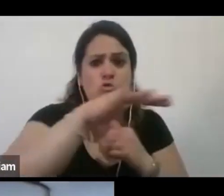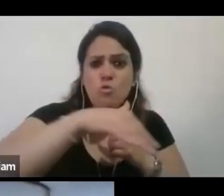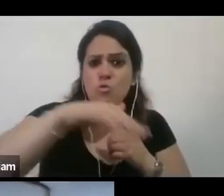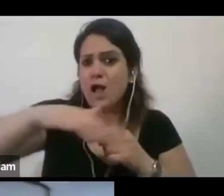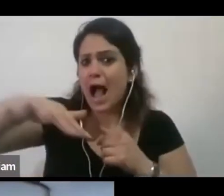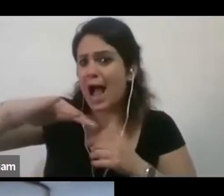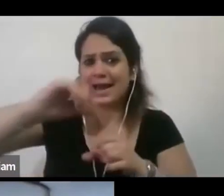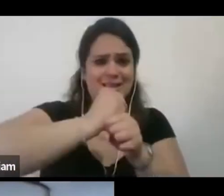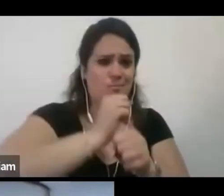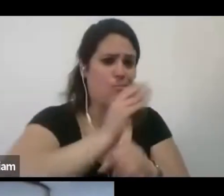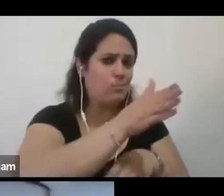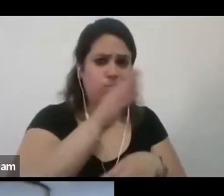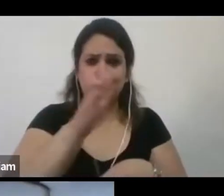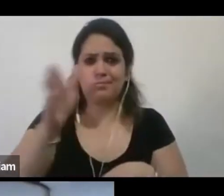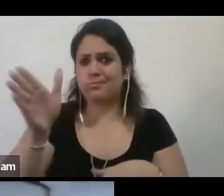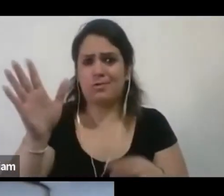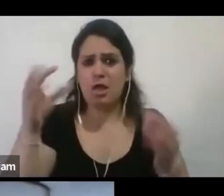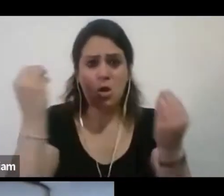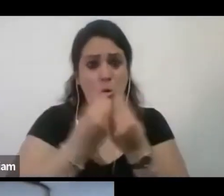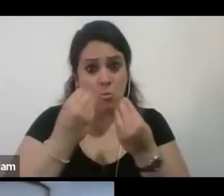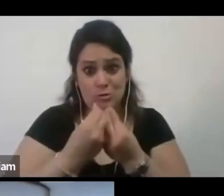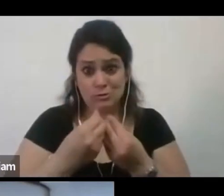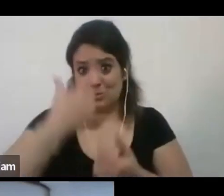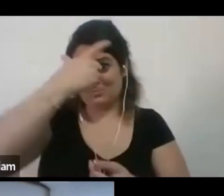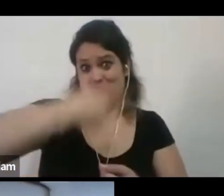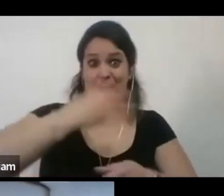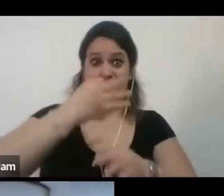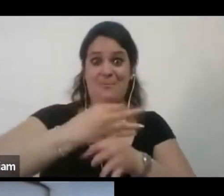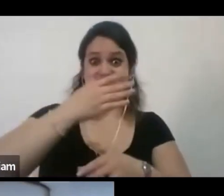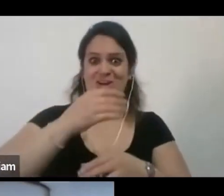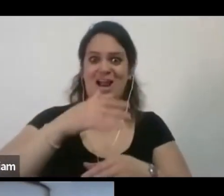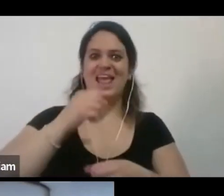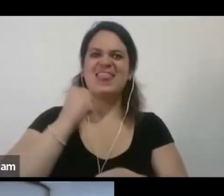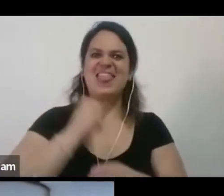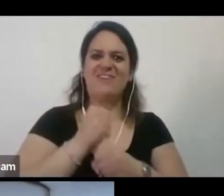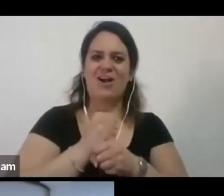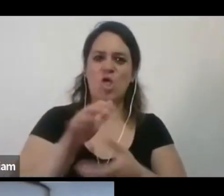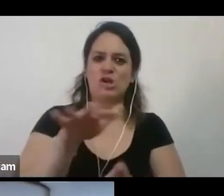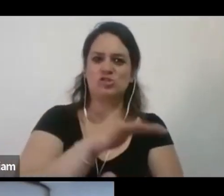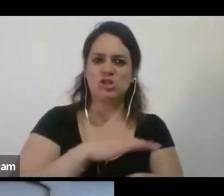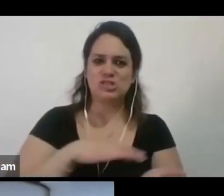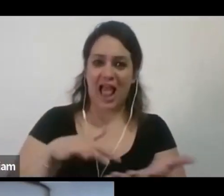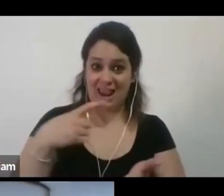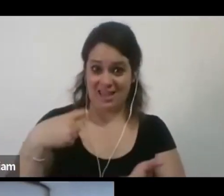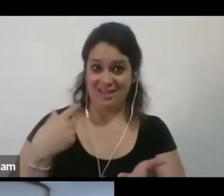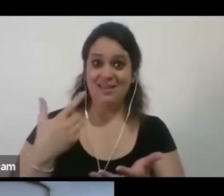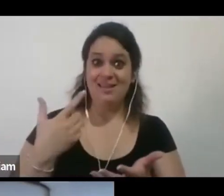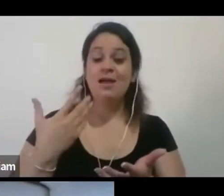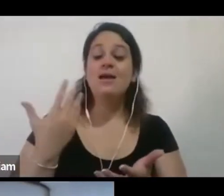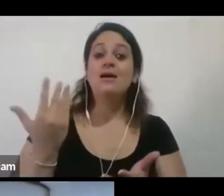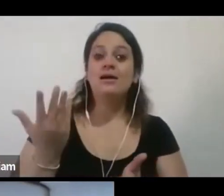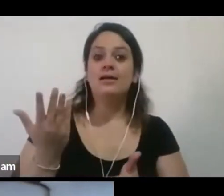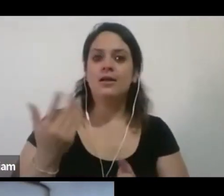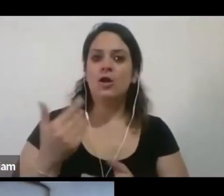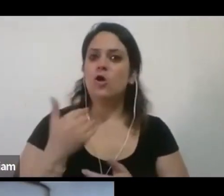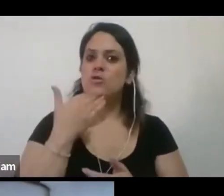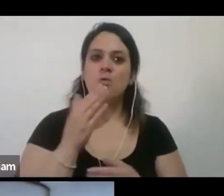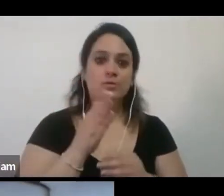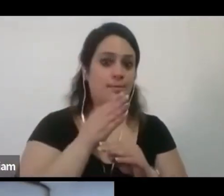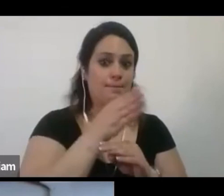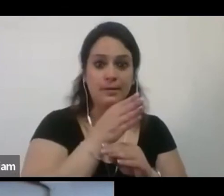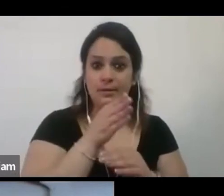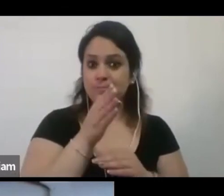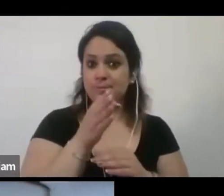el campo del trabajador social, pero lo más importante, ya sea cual sea el campo donde